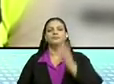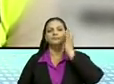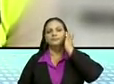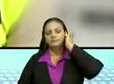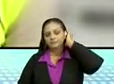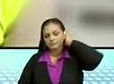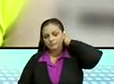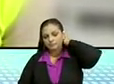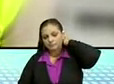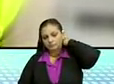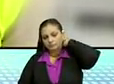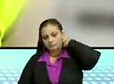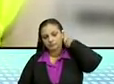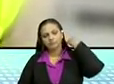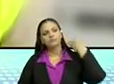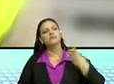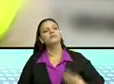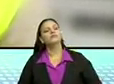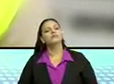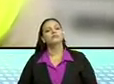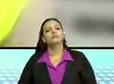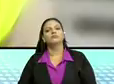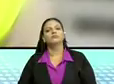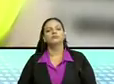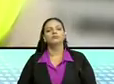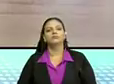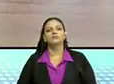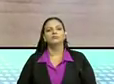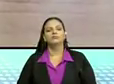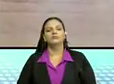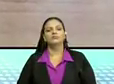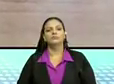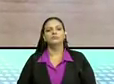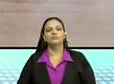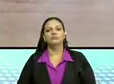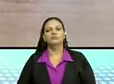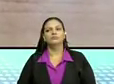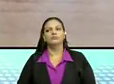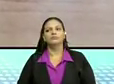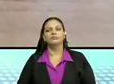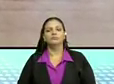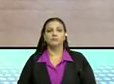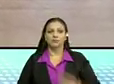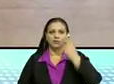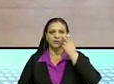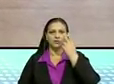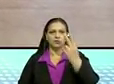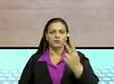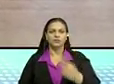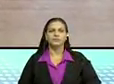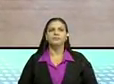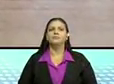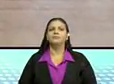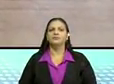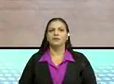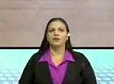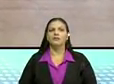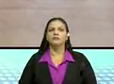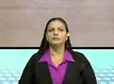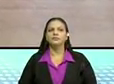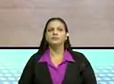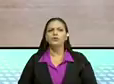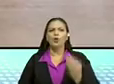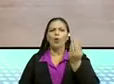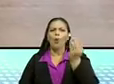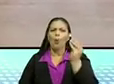a lo que escuchábamos en la segunda nota periodística, es la cada vez y mayor y más recurrente participación de